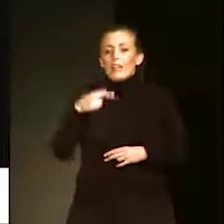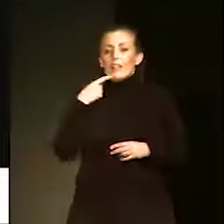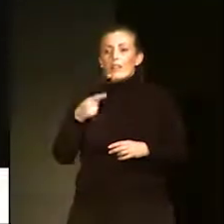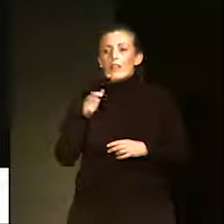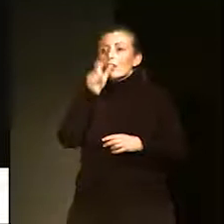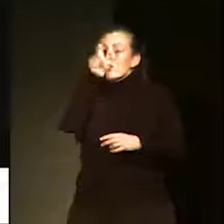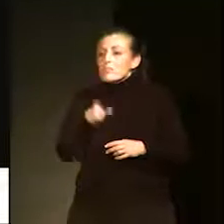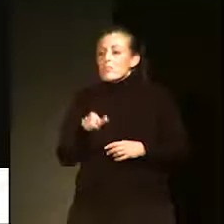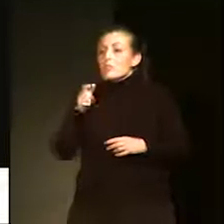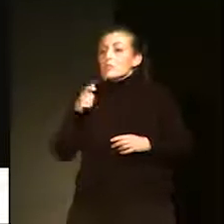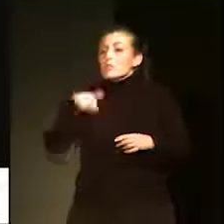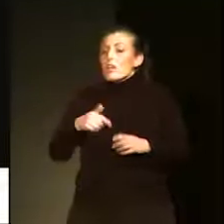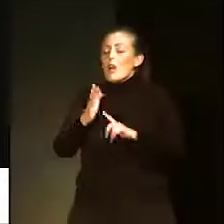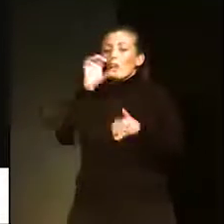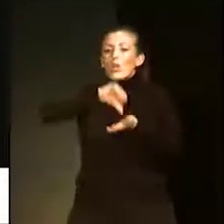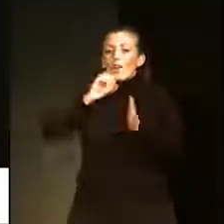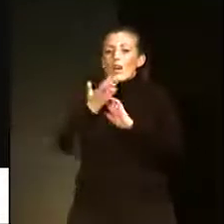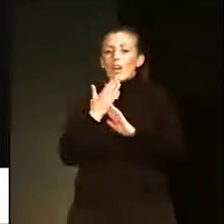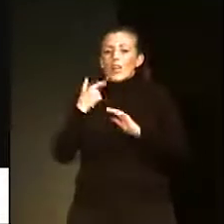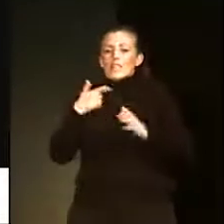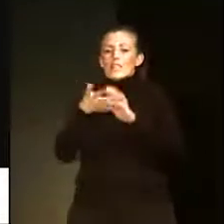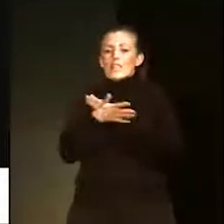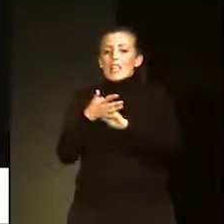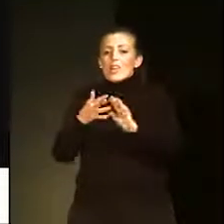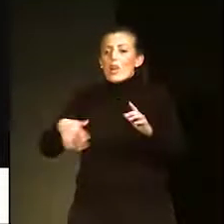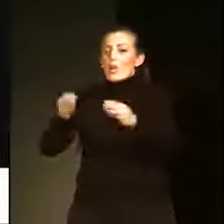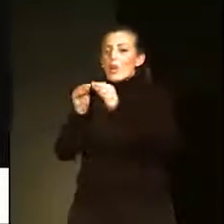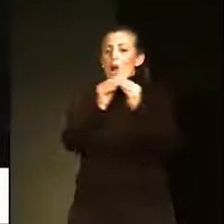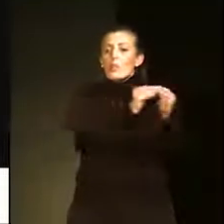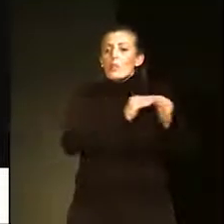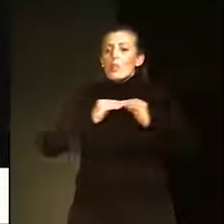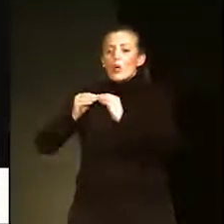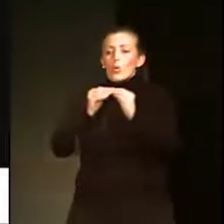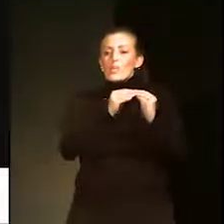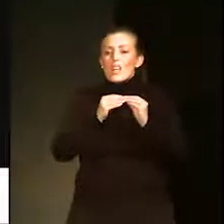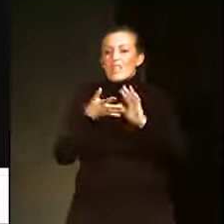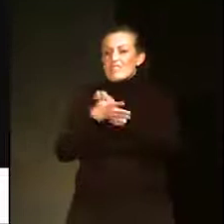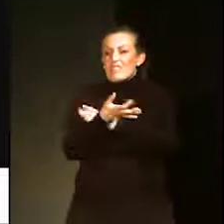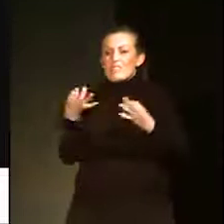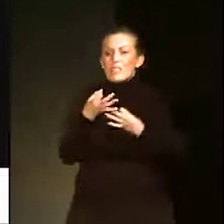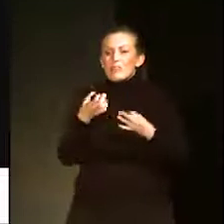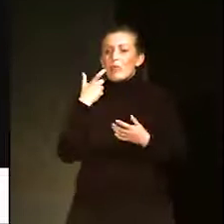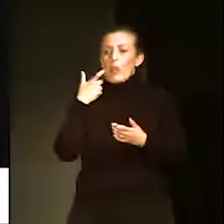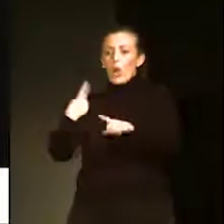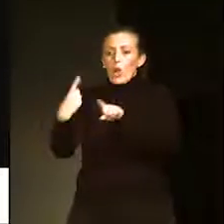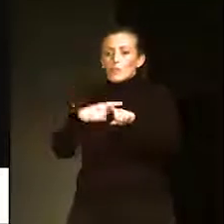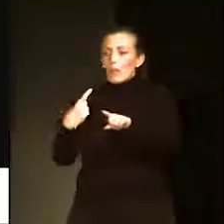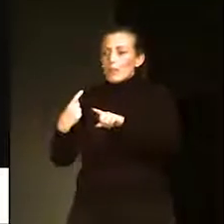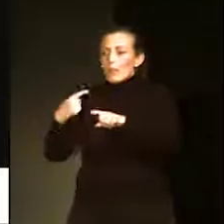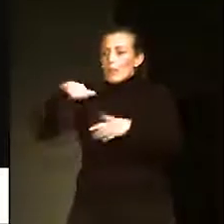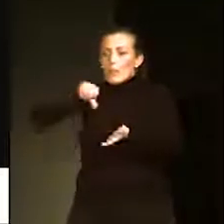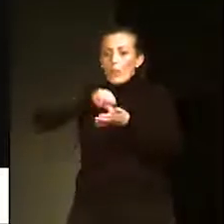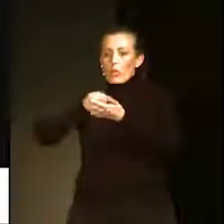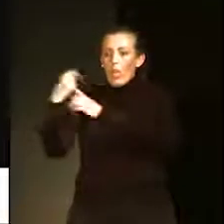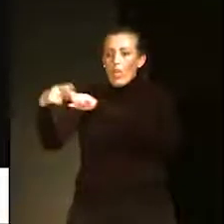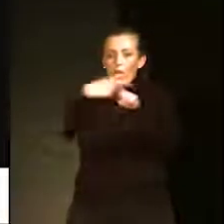esta ciudad representa, vino a decir que esa armonía en este mundo está formada por las distintas discordancias que existen entre todos